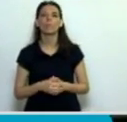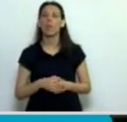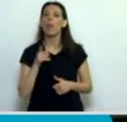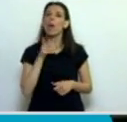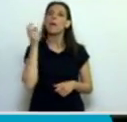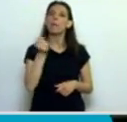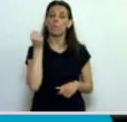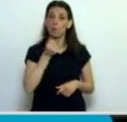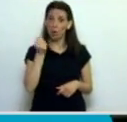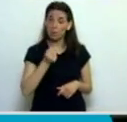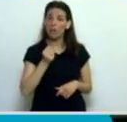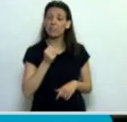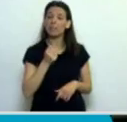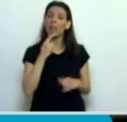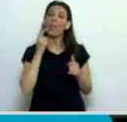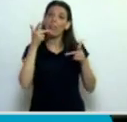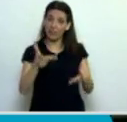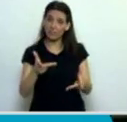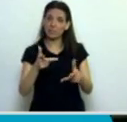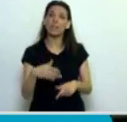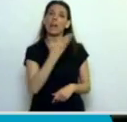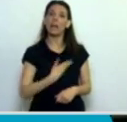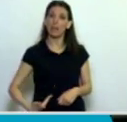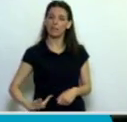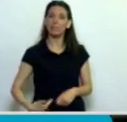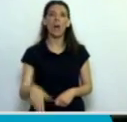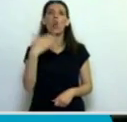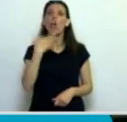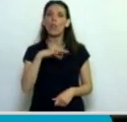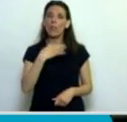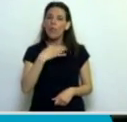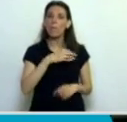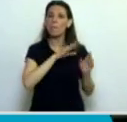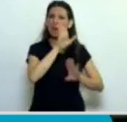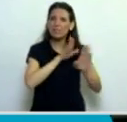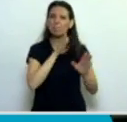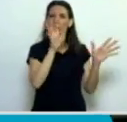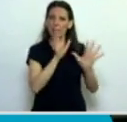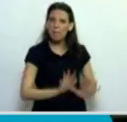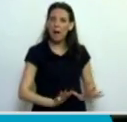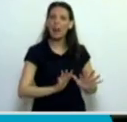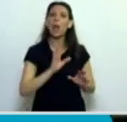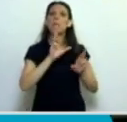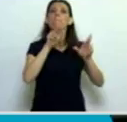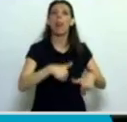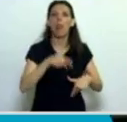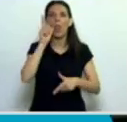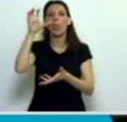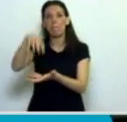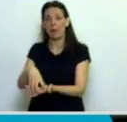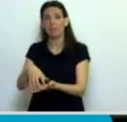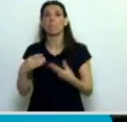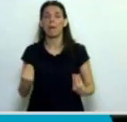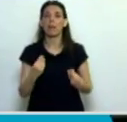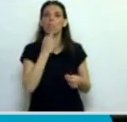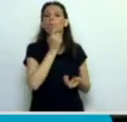muy importante destacar también que el Estado debe participar en la elaboración de los planes de empresa para que esas